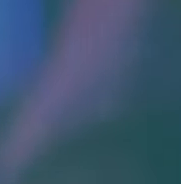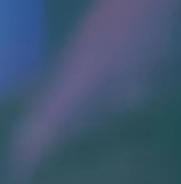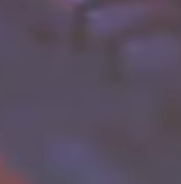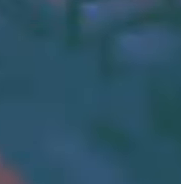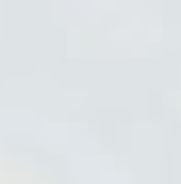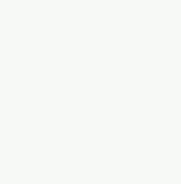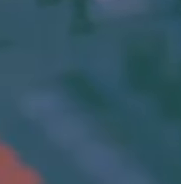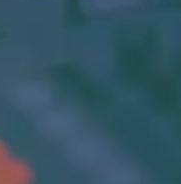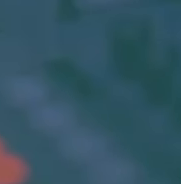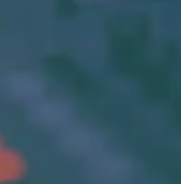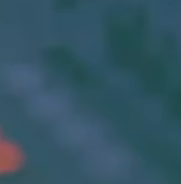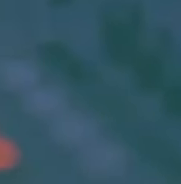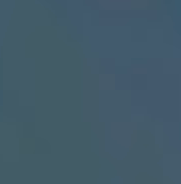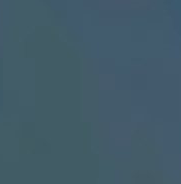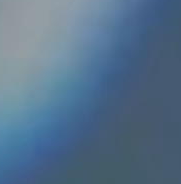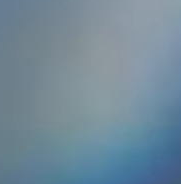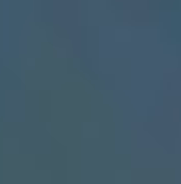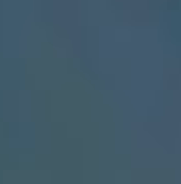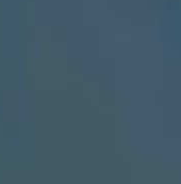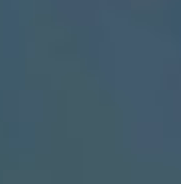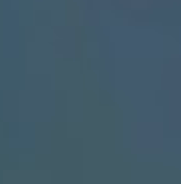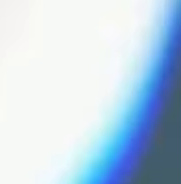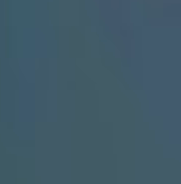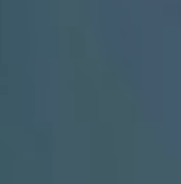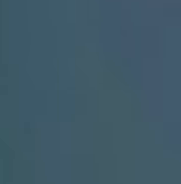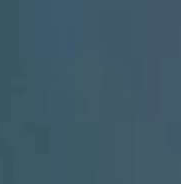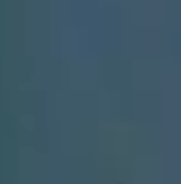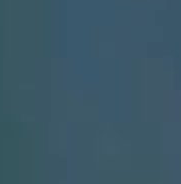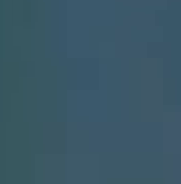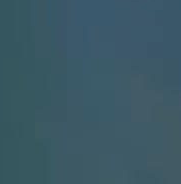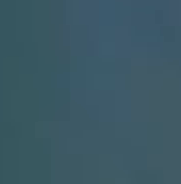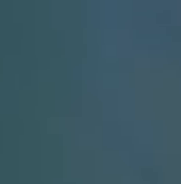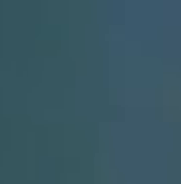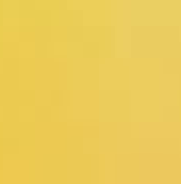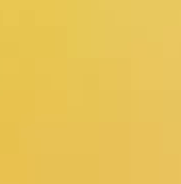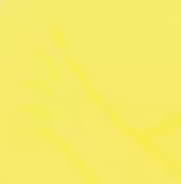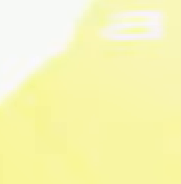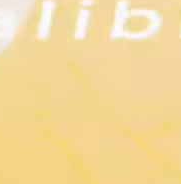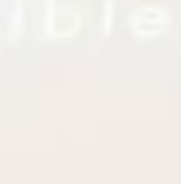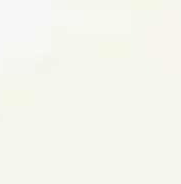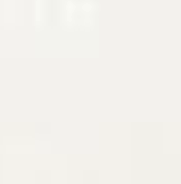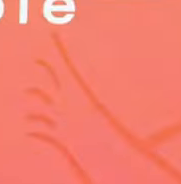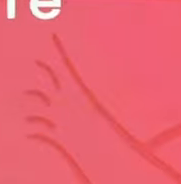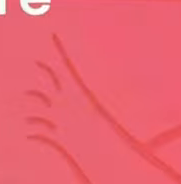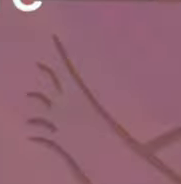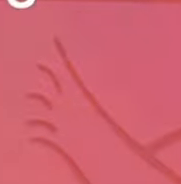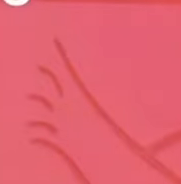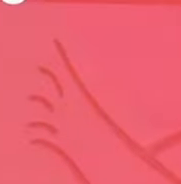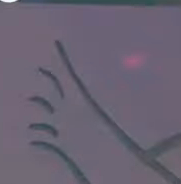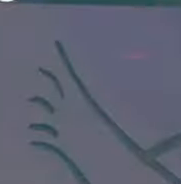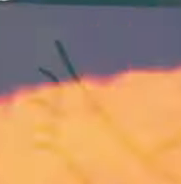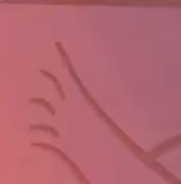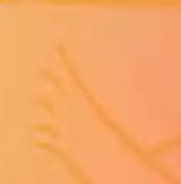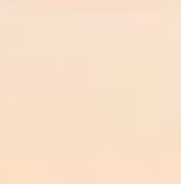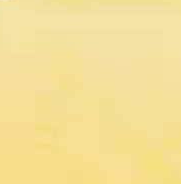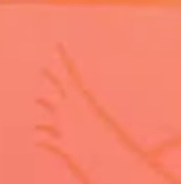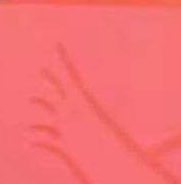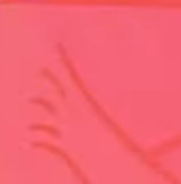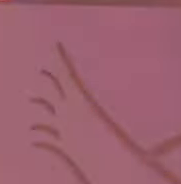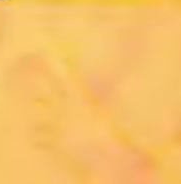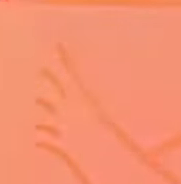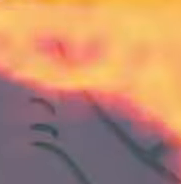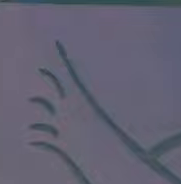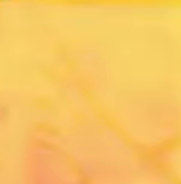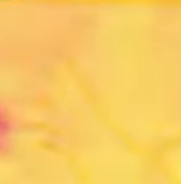55:6. Rema TV y Ebenezer Producciones presentó La Biblia, palabra infalible.